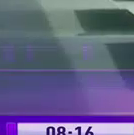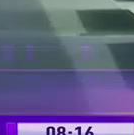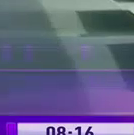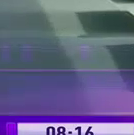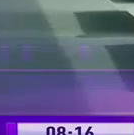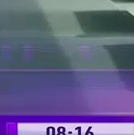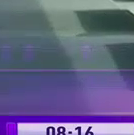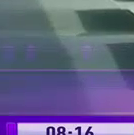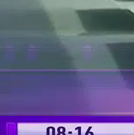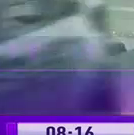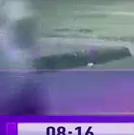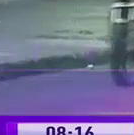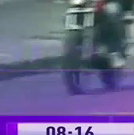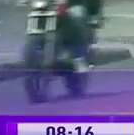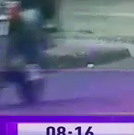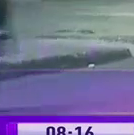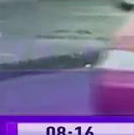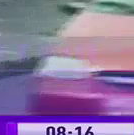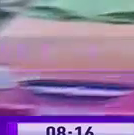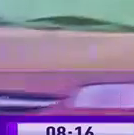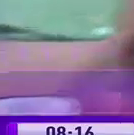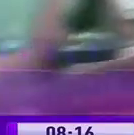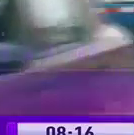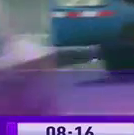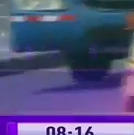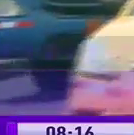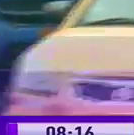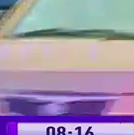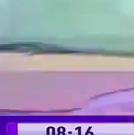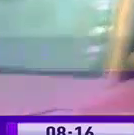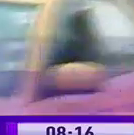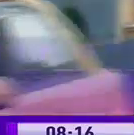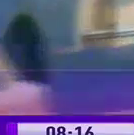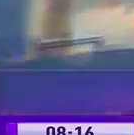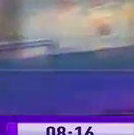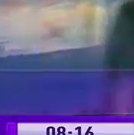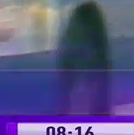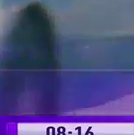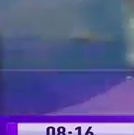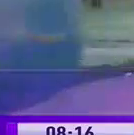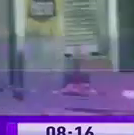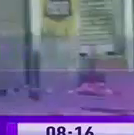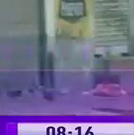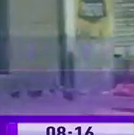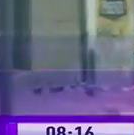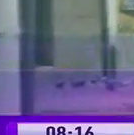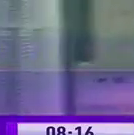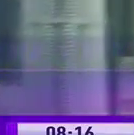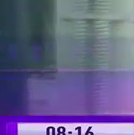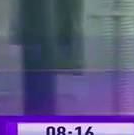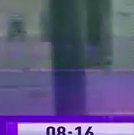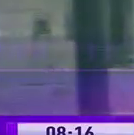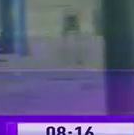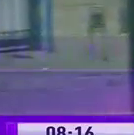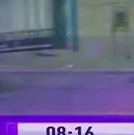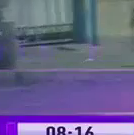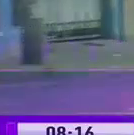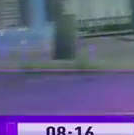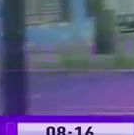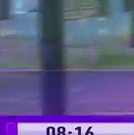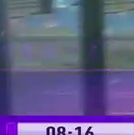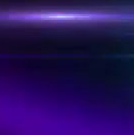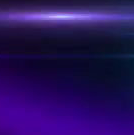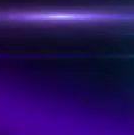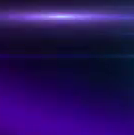atrás la medida de hoy no circula cerca de 20 mil usuarios ha incrementado el transporte municipal en